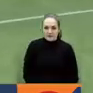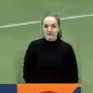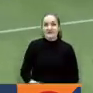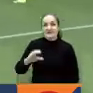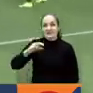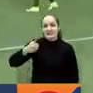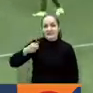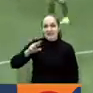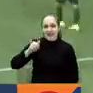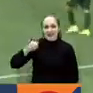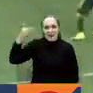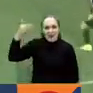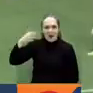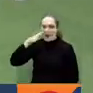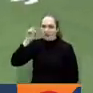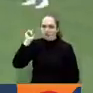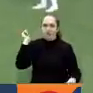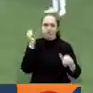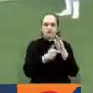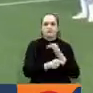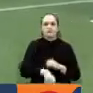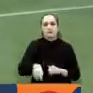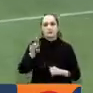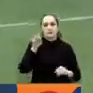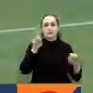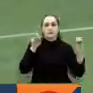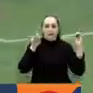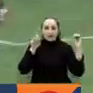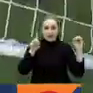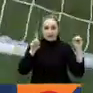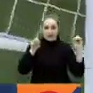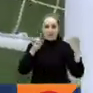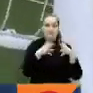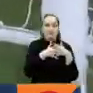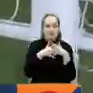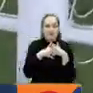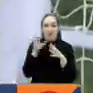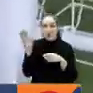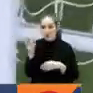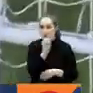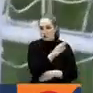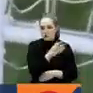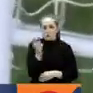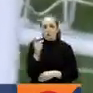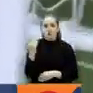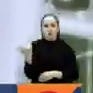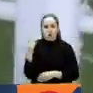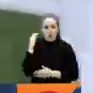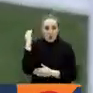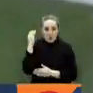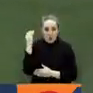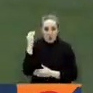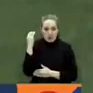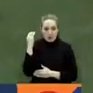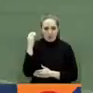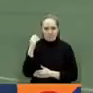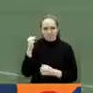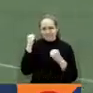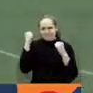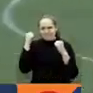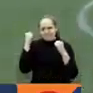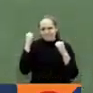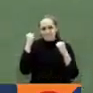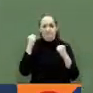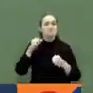quien logró poner este primer tanto en ventaja. Eso fue a los 20 minutos, la celebración por supuesto para su equipo,